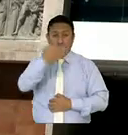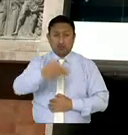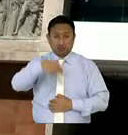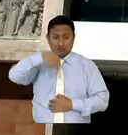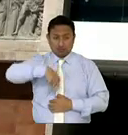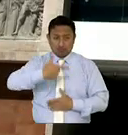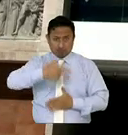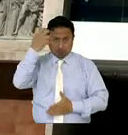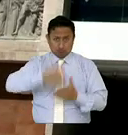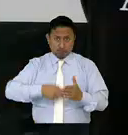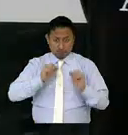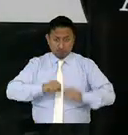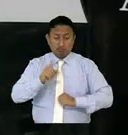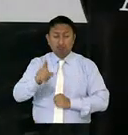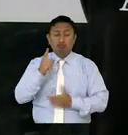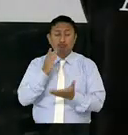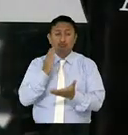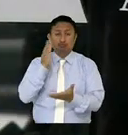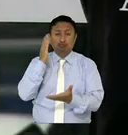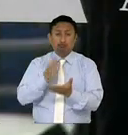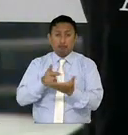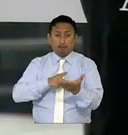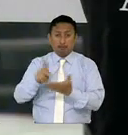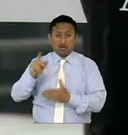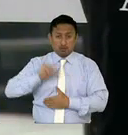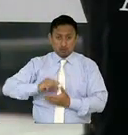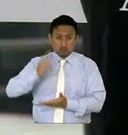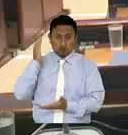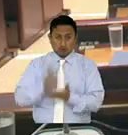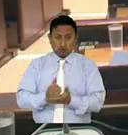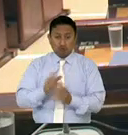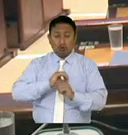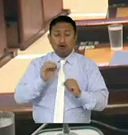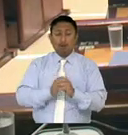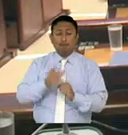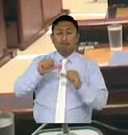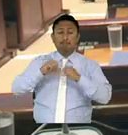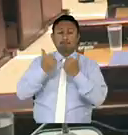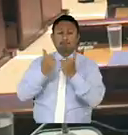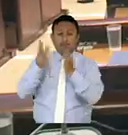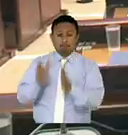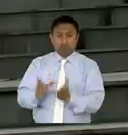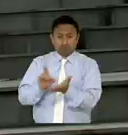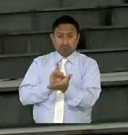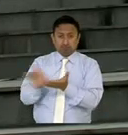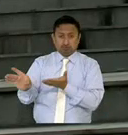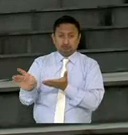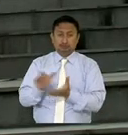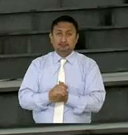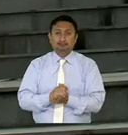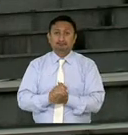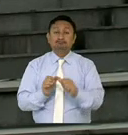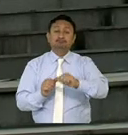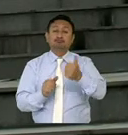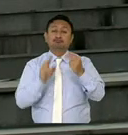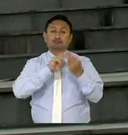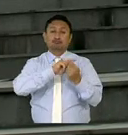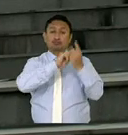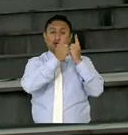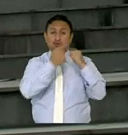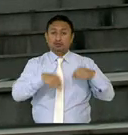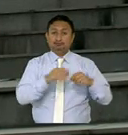la suspensión de remuneraciones o la destitución de funcionarios. Otro de los cambios está en la Comisión